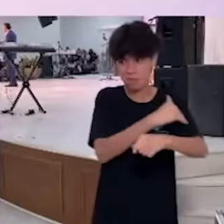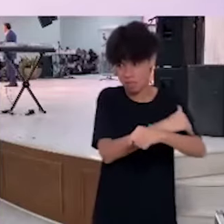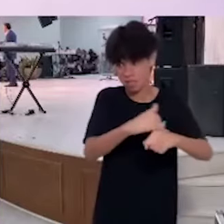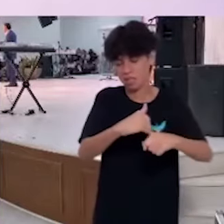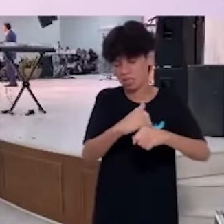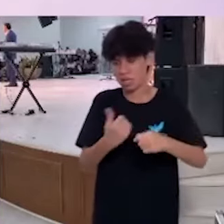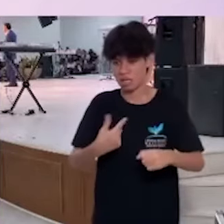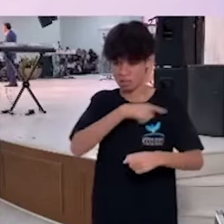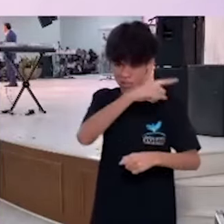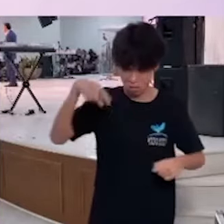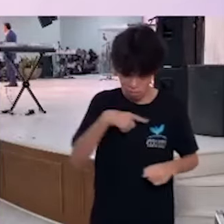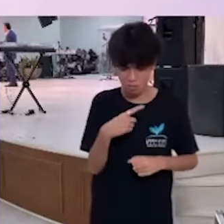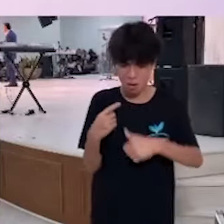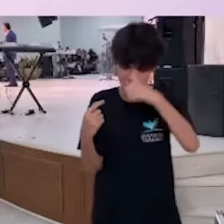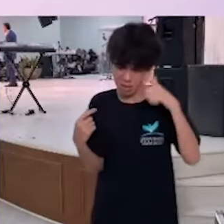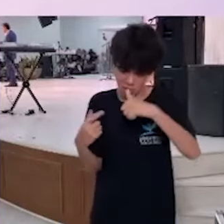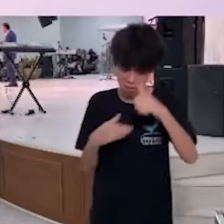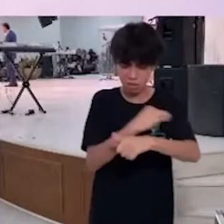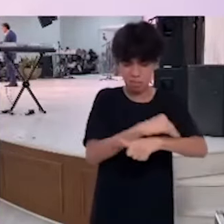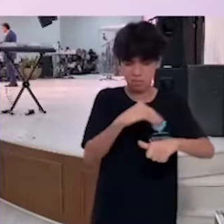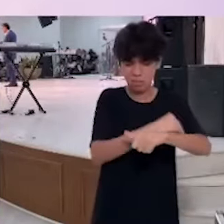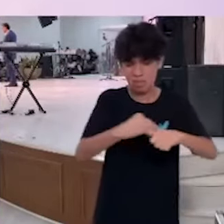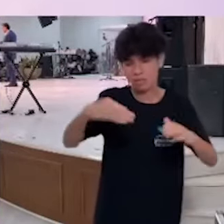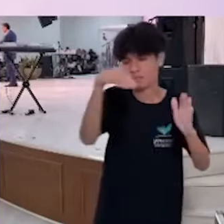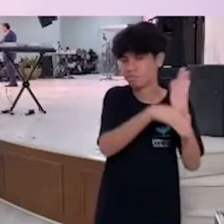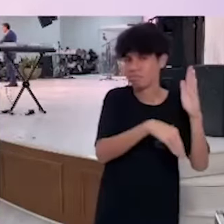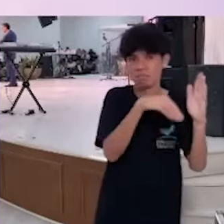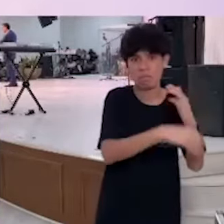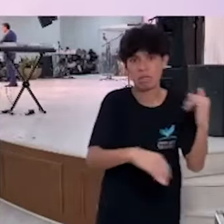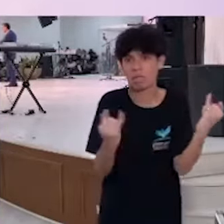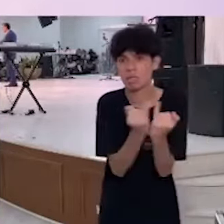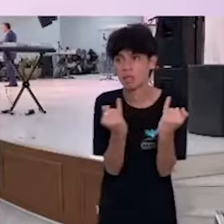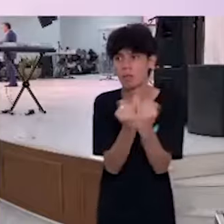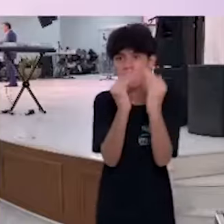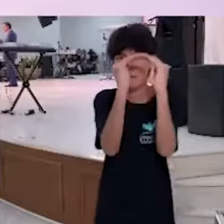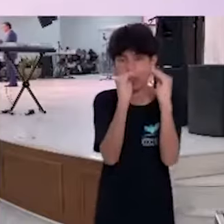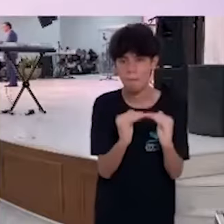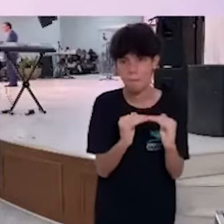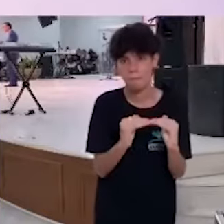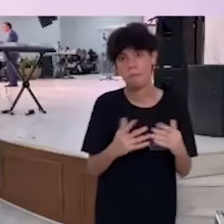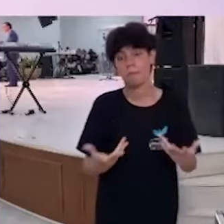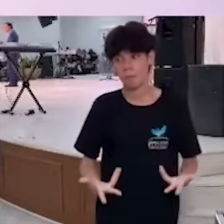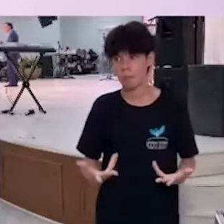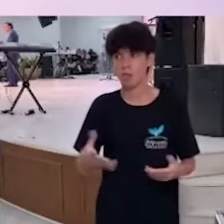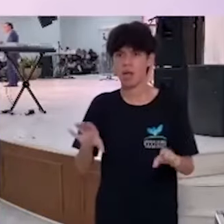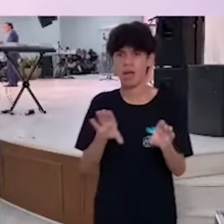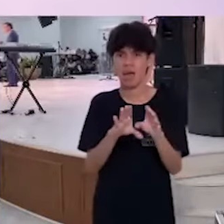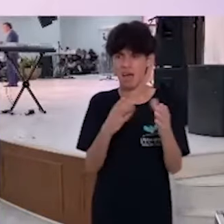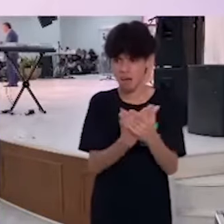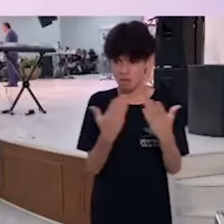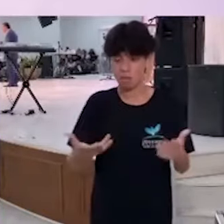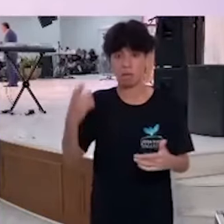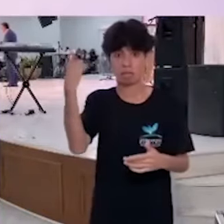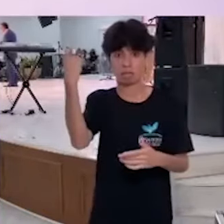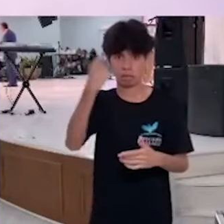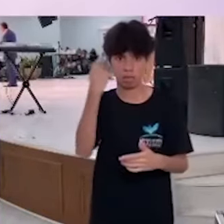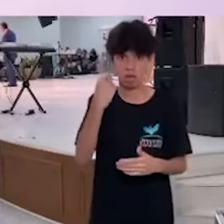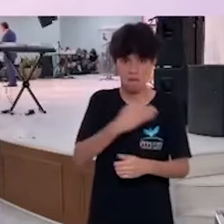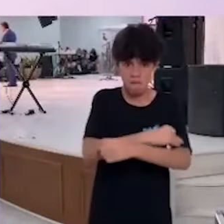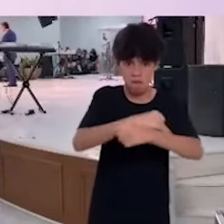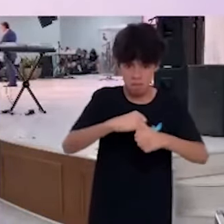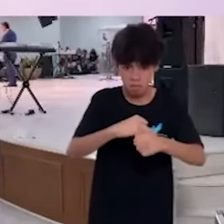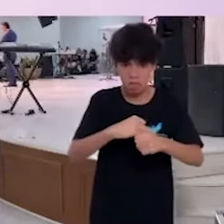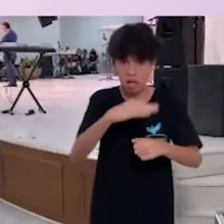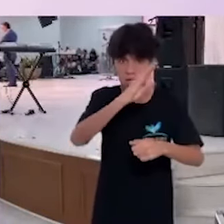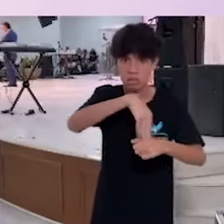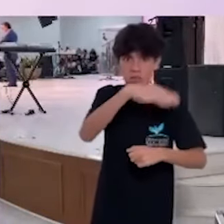consecuencias de nuestros pecados. Otra consecuencia fue caos y violencia en la familia de David. La muerte de su hijo Amón